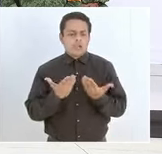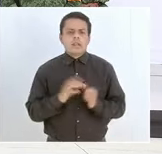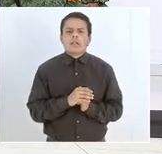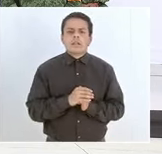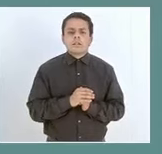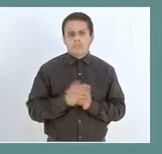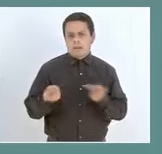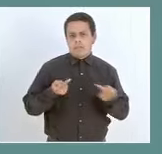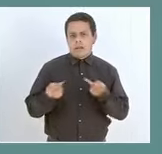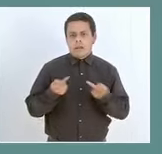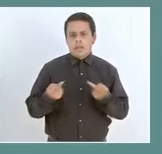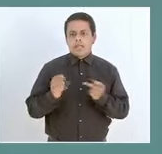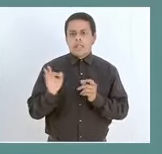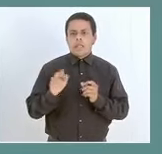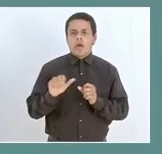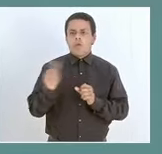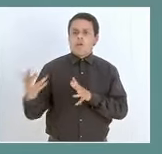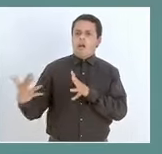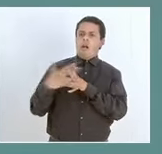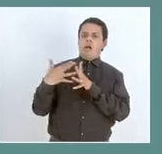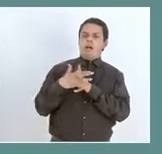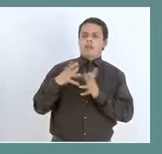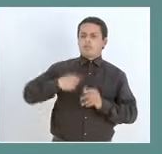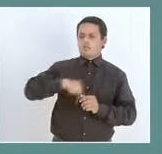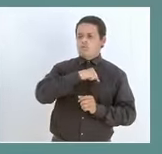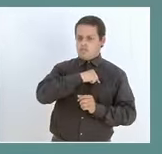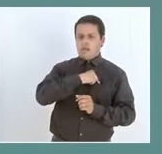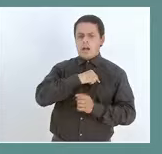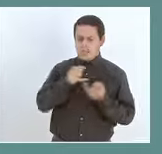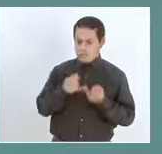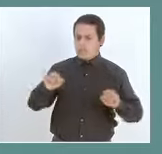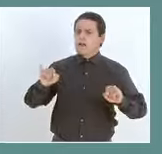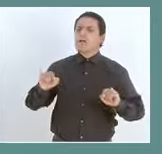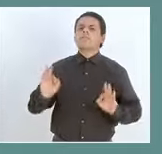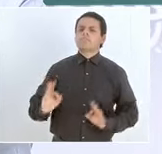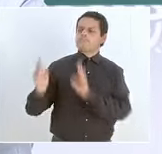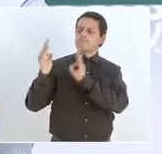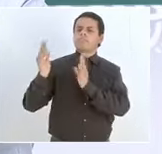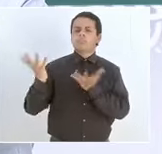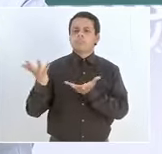estar preparados para la defensa de nuestra soberanía.